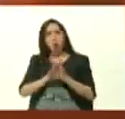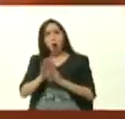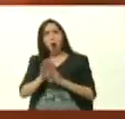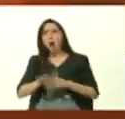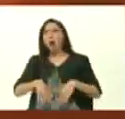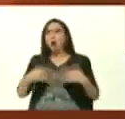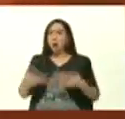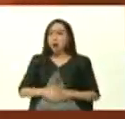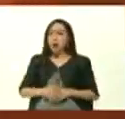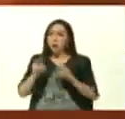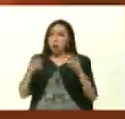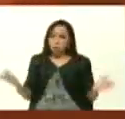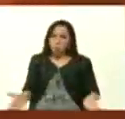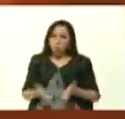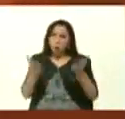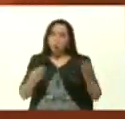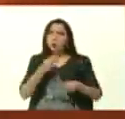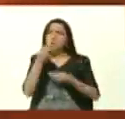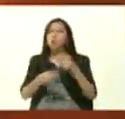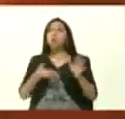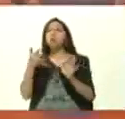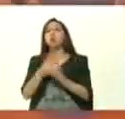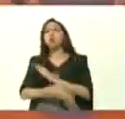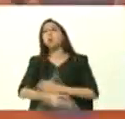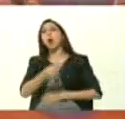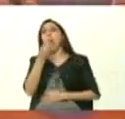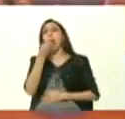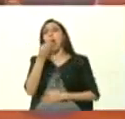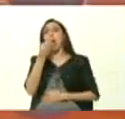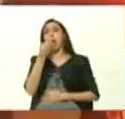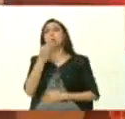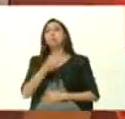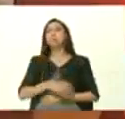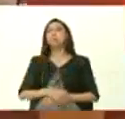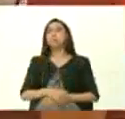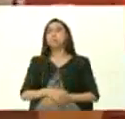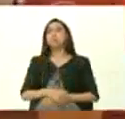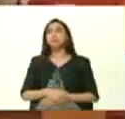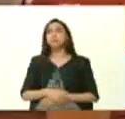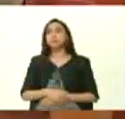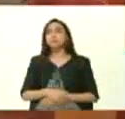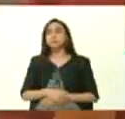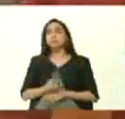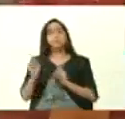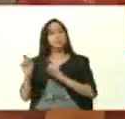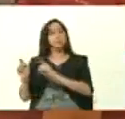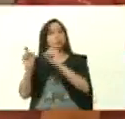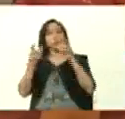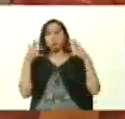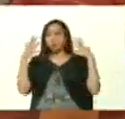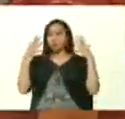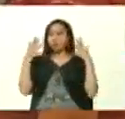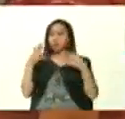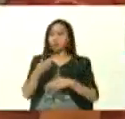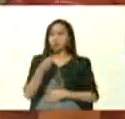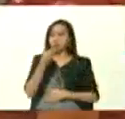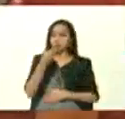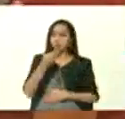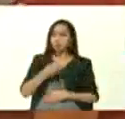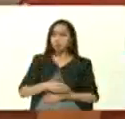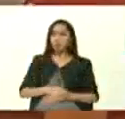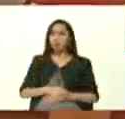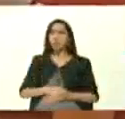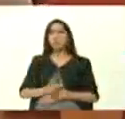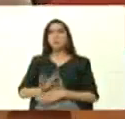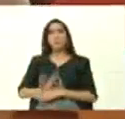creación de nuevos emprendimientos en el tema alimentario, vinculados a una formación de alimentación 4S, sana,